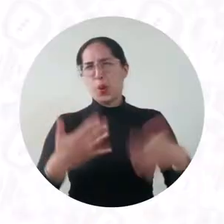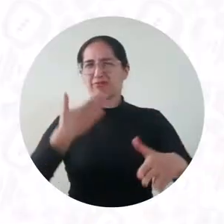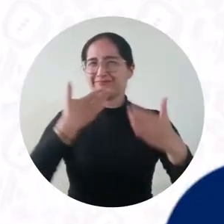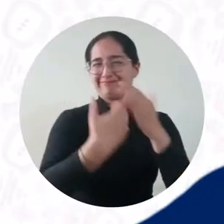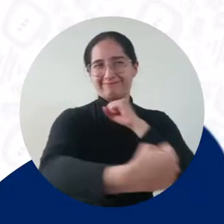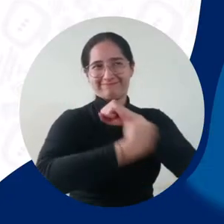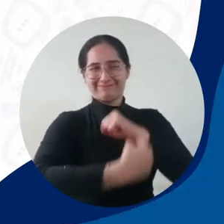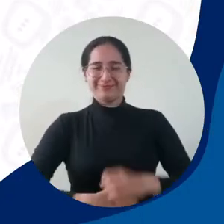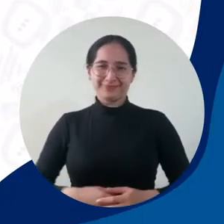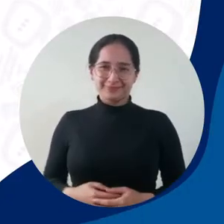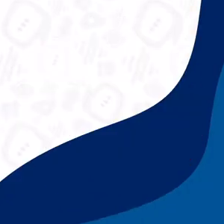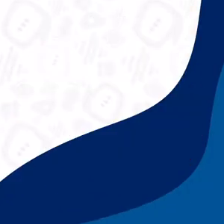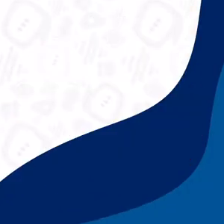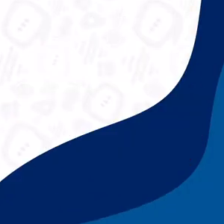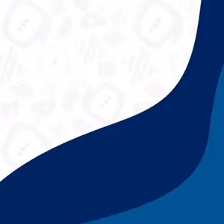respuesta.